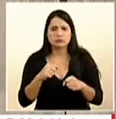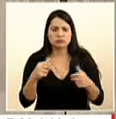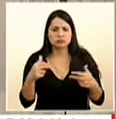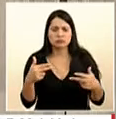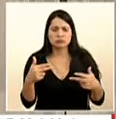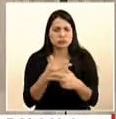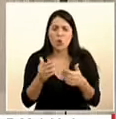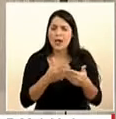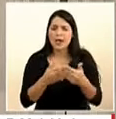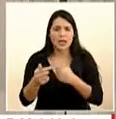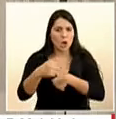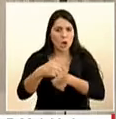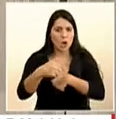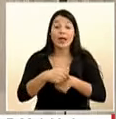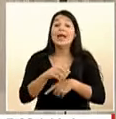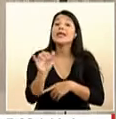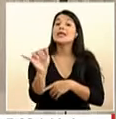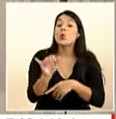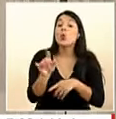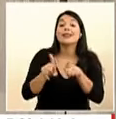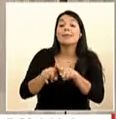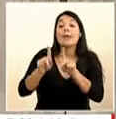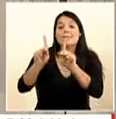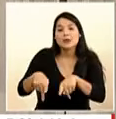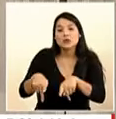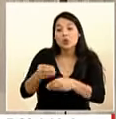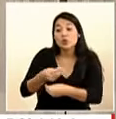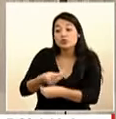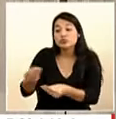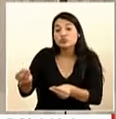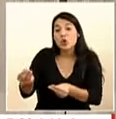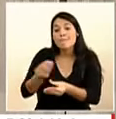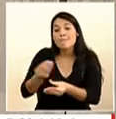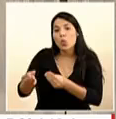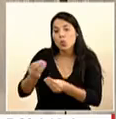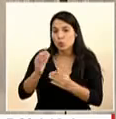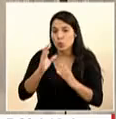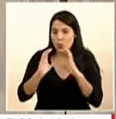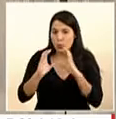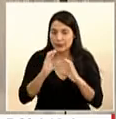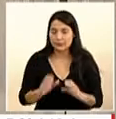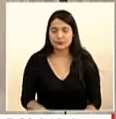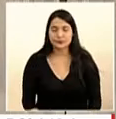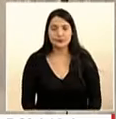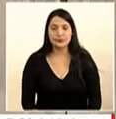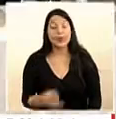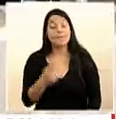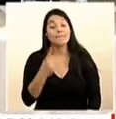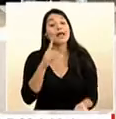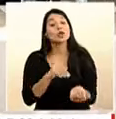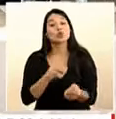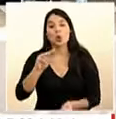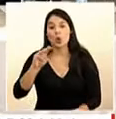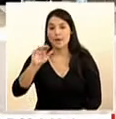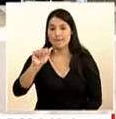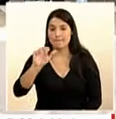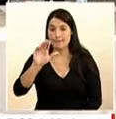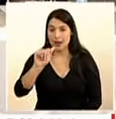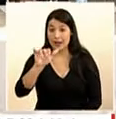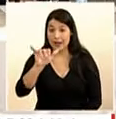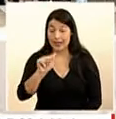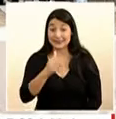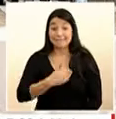así como las personas que distribuyan productos de comunicación para el doctor macaya presidente ejecutivo